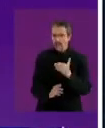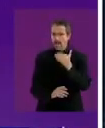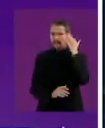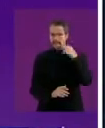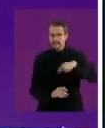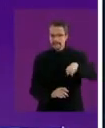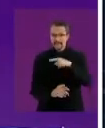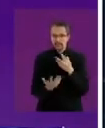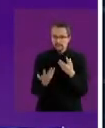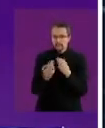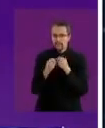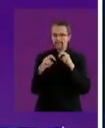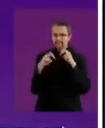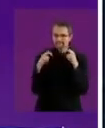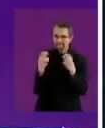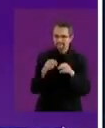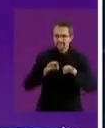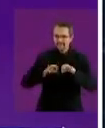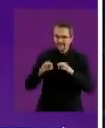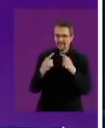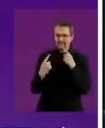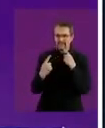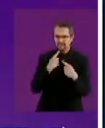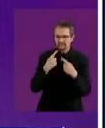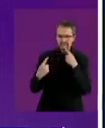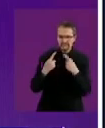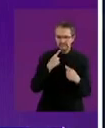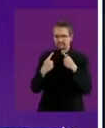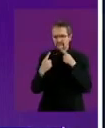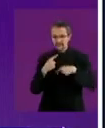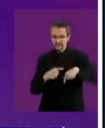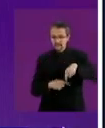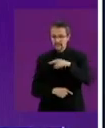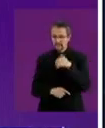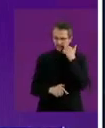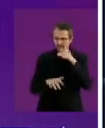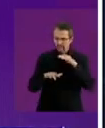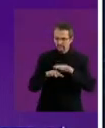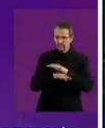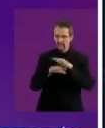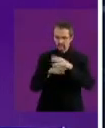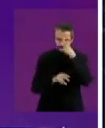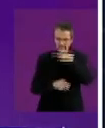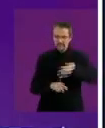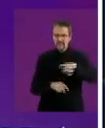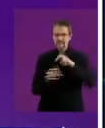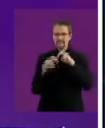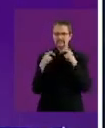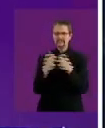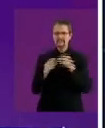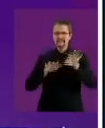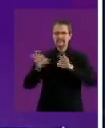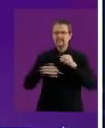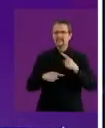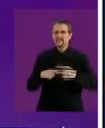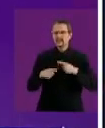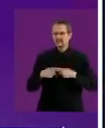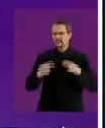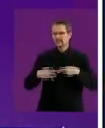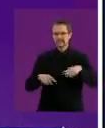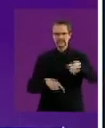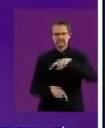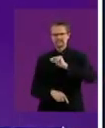y la oposición suma 23 millones de votos con las cantidades que ya mencioné de los candidatos del pamp